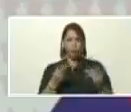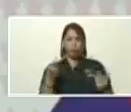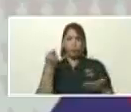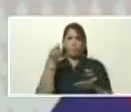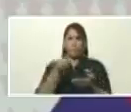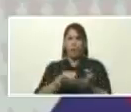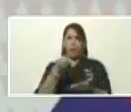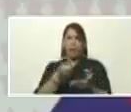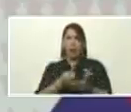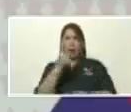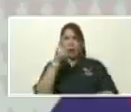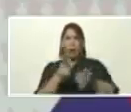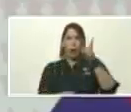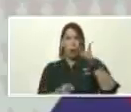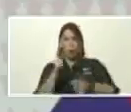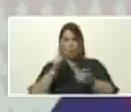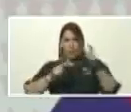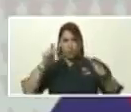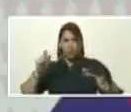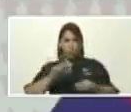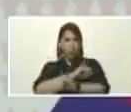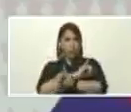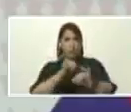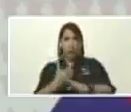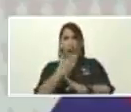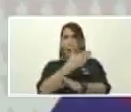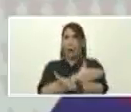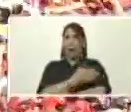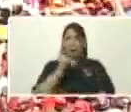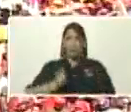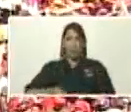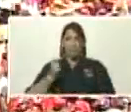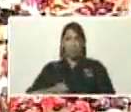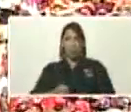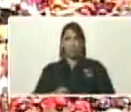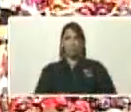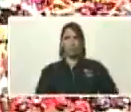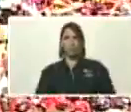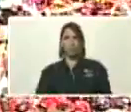algo a los jubilados y jubiladas de ese periodo.